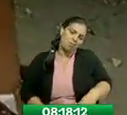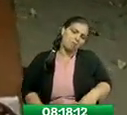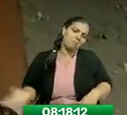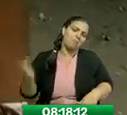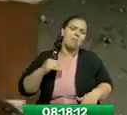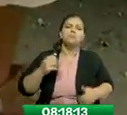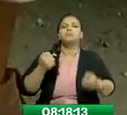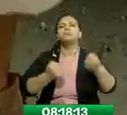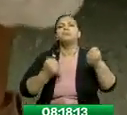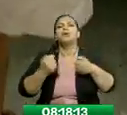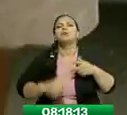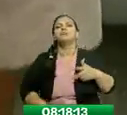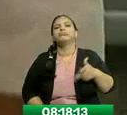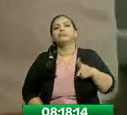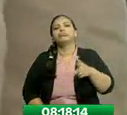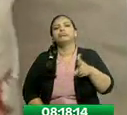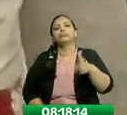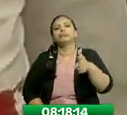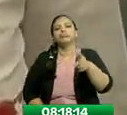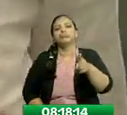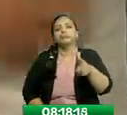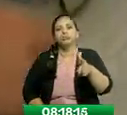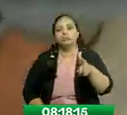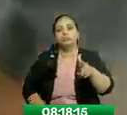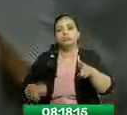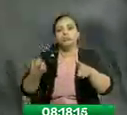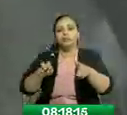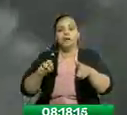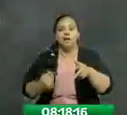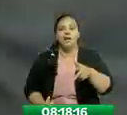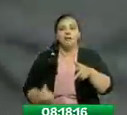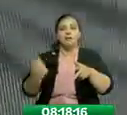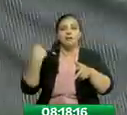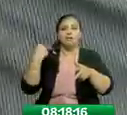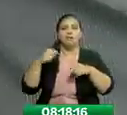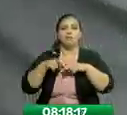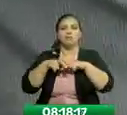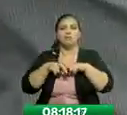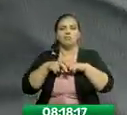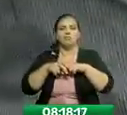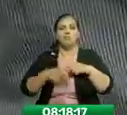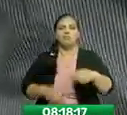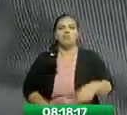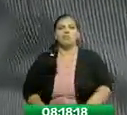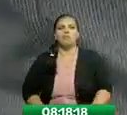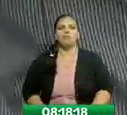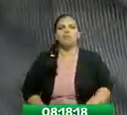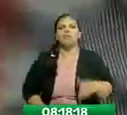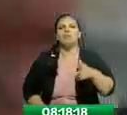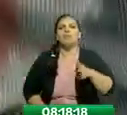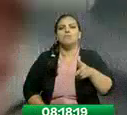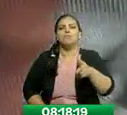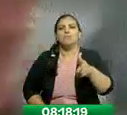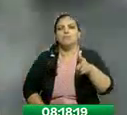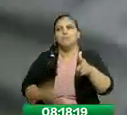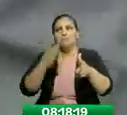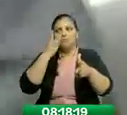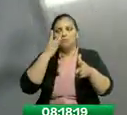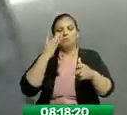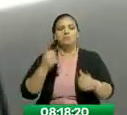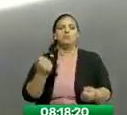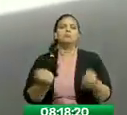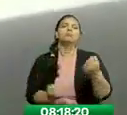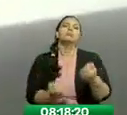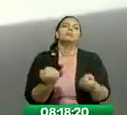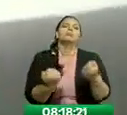cuerpo, entonces el que viene al lado mío me ponía la pierna y el brazo. Entonces llama a otro man y otro man, yo le digo a la vecindad que